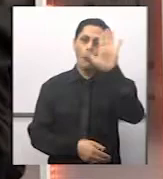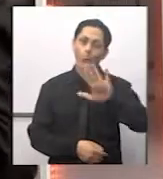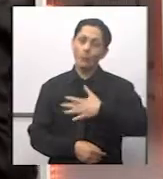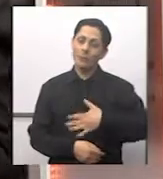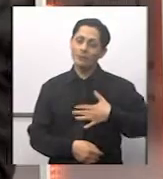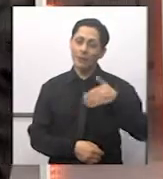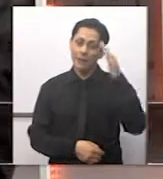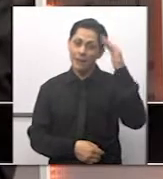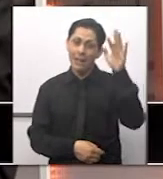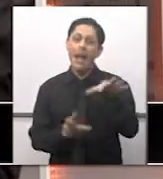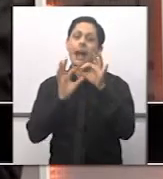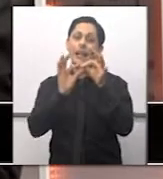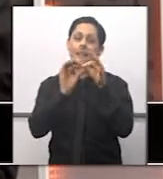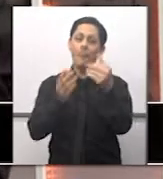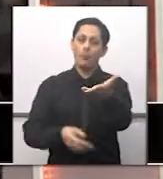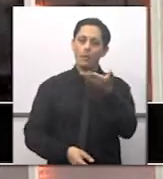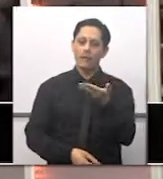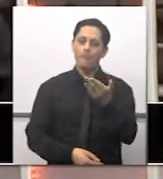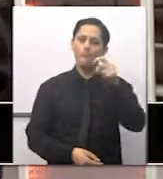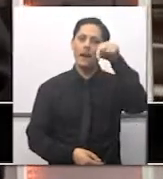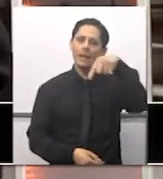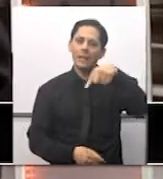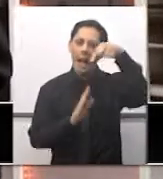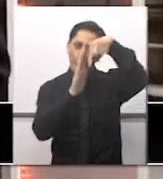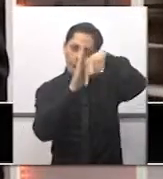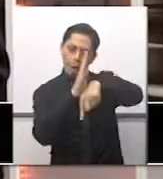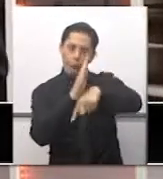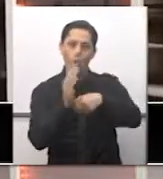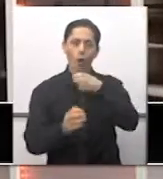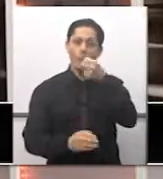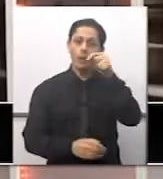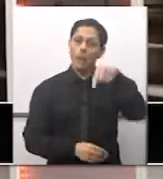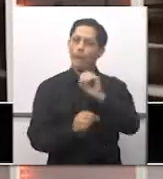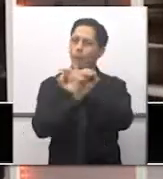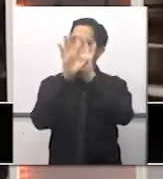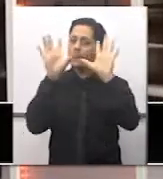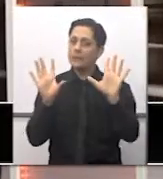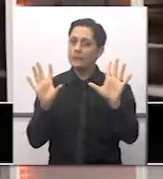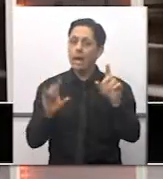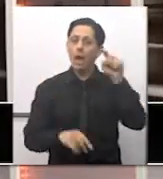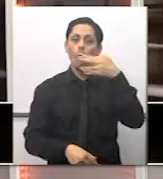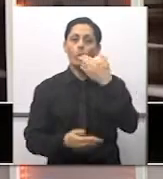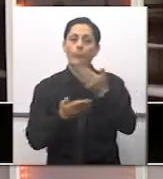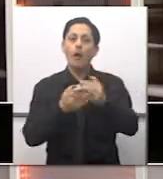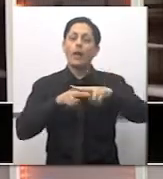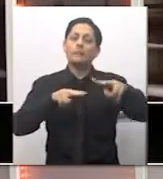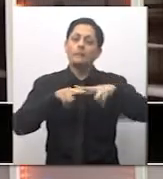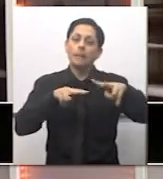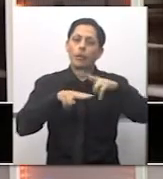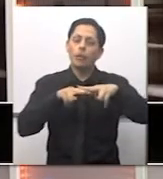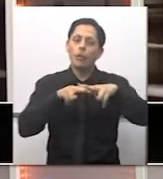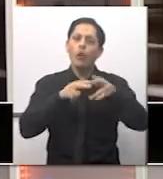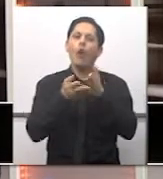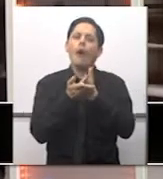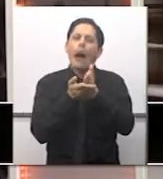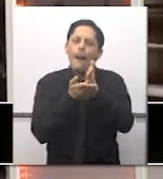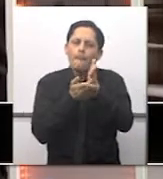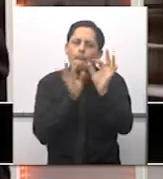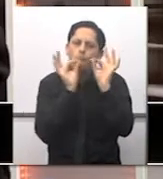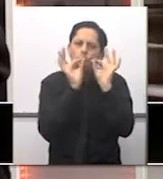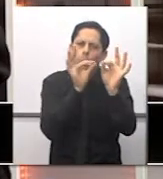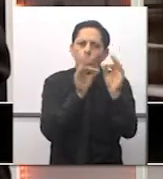¿Cómo está? Un gusto saludarle, gracias por ser parte de esta entrevista a fondo. Esta muy especial porque cuando la estamos haciendo estamos